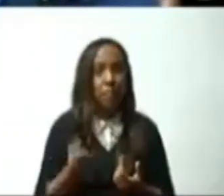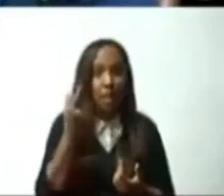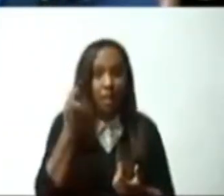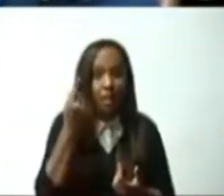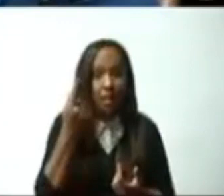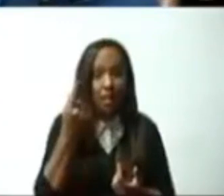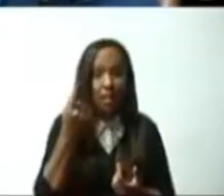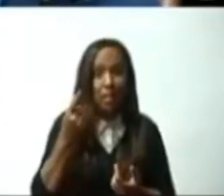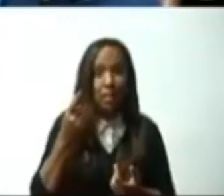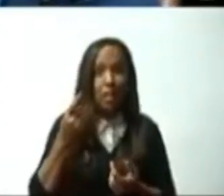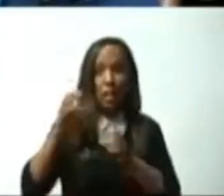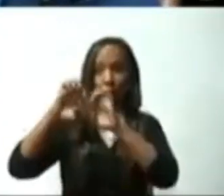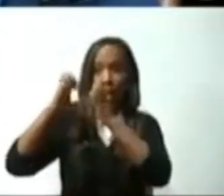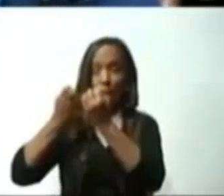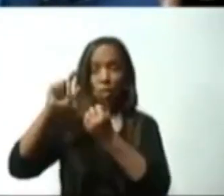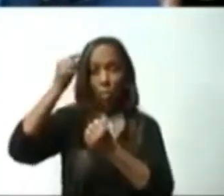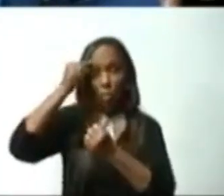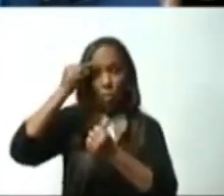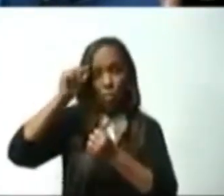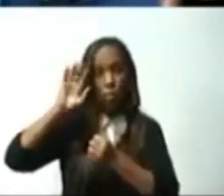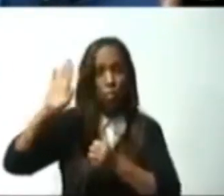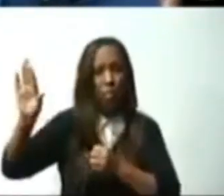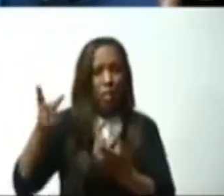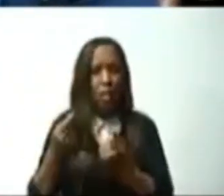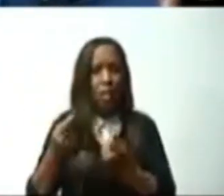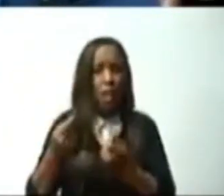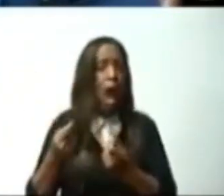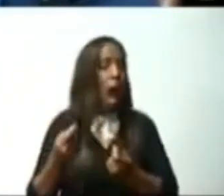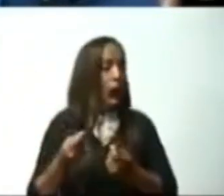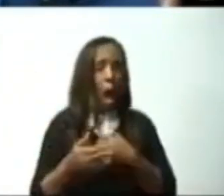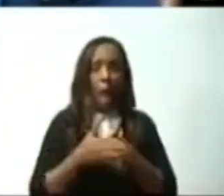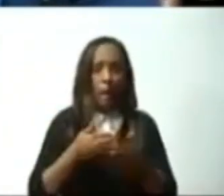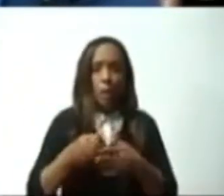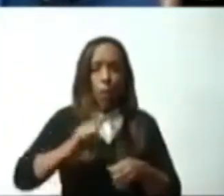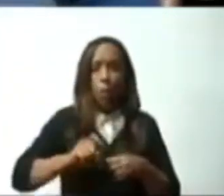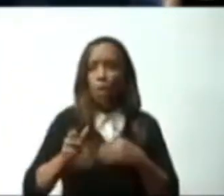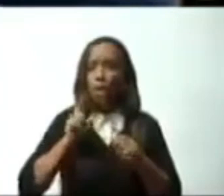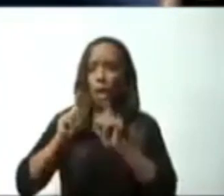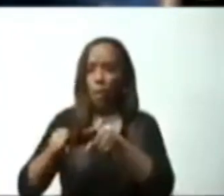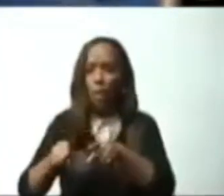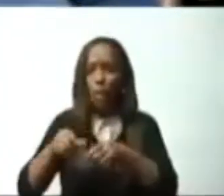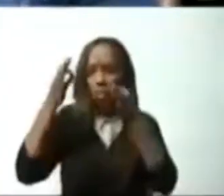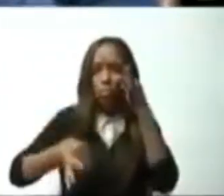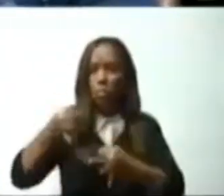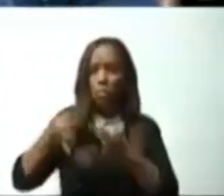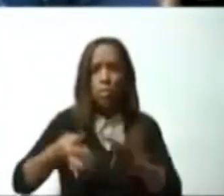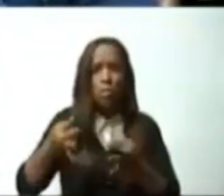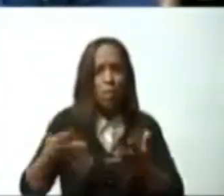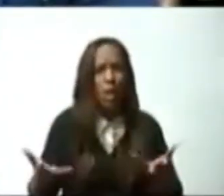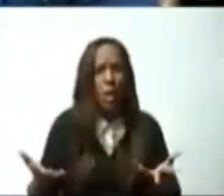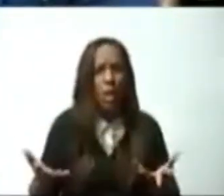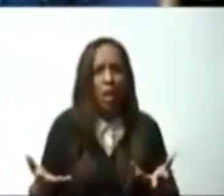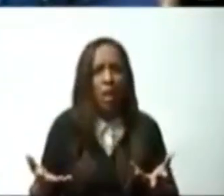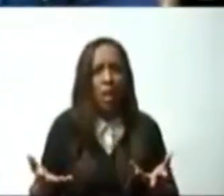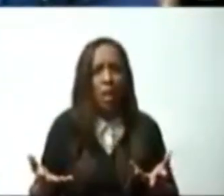va a recurrir la decisión. Porque ¿quién es la CIPEN? La CIPEN es el Estado Dominicano. Van a recurrir la decisión para